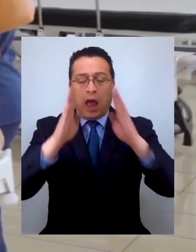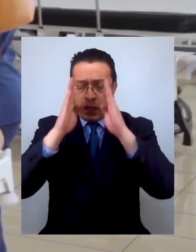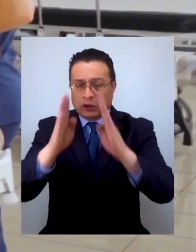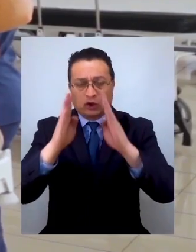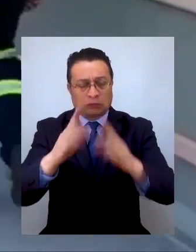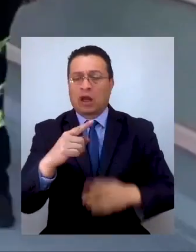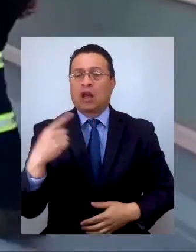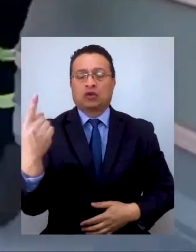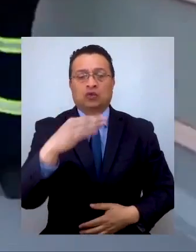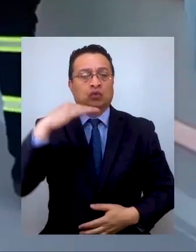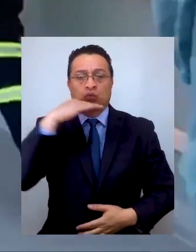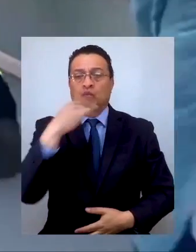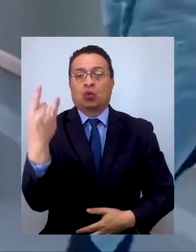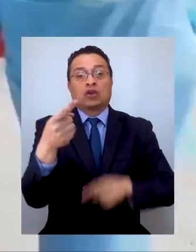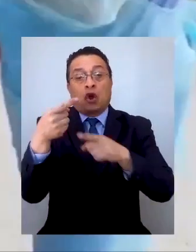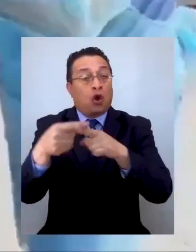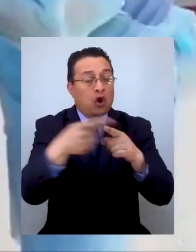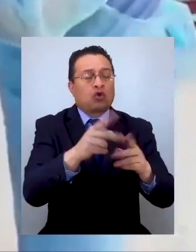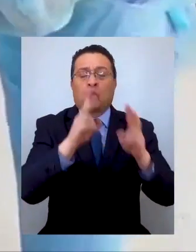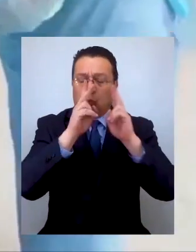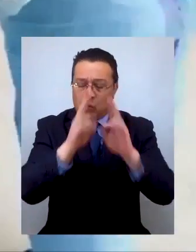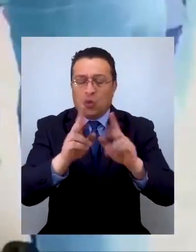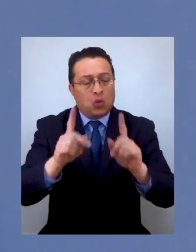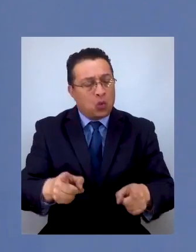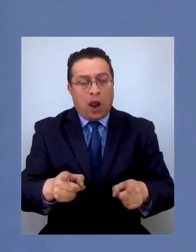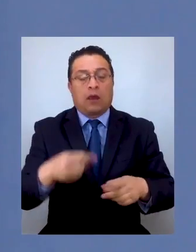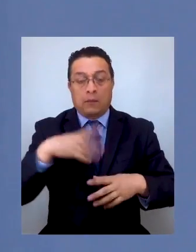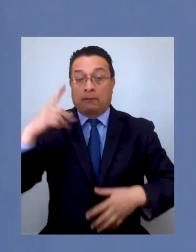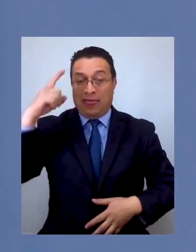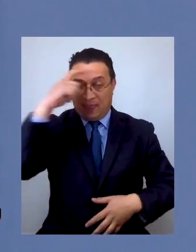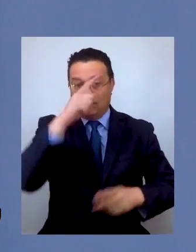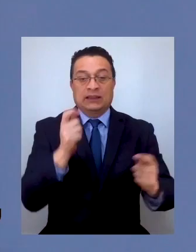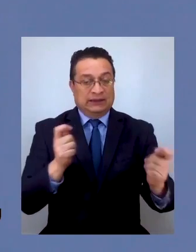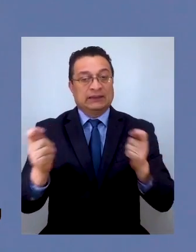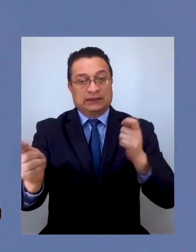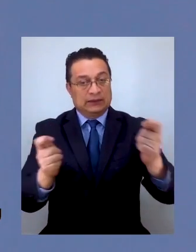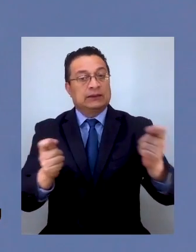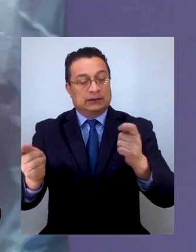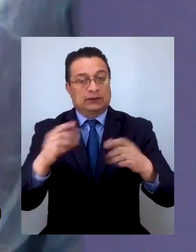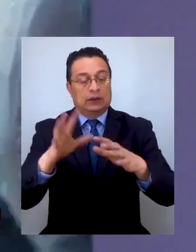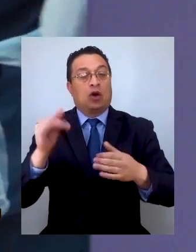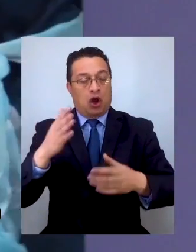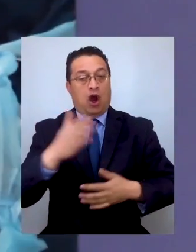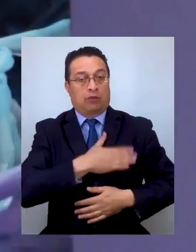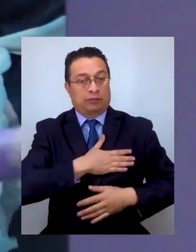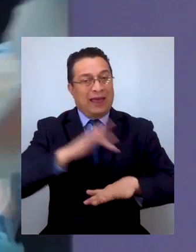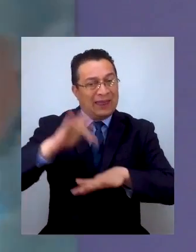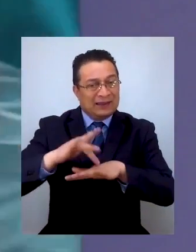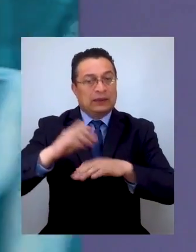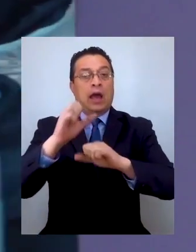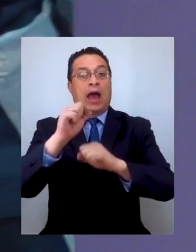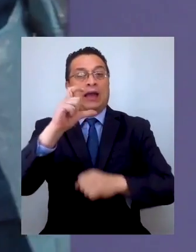dejó de atender pacientes con urgencias con otras patologías, complejizando el manejo del síndrome coronario agudo,